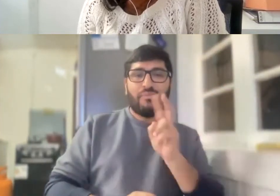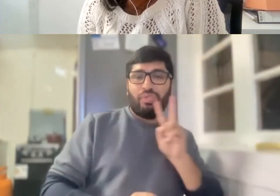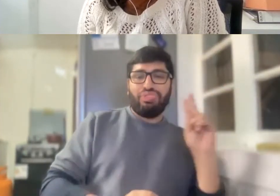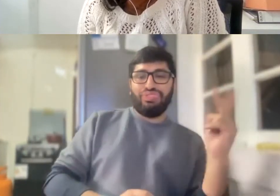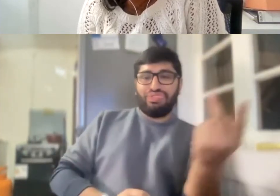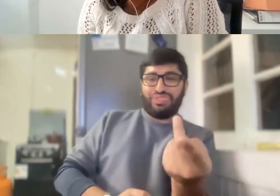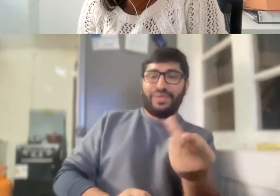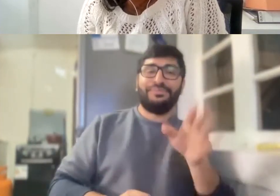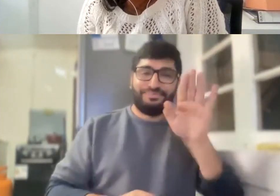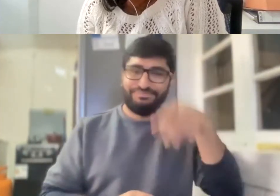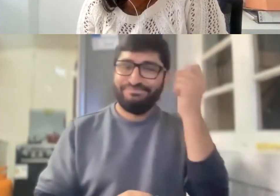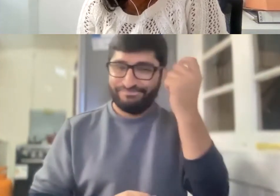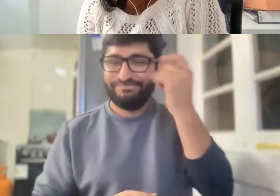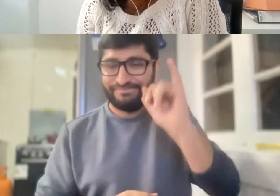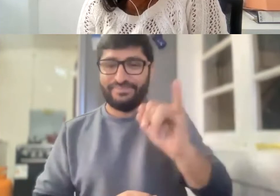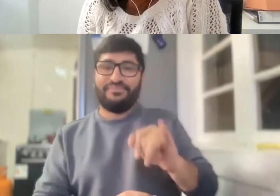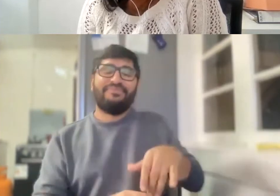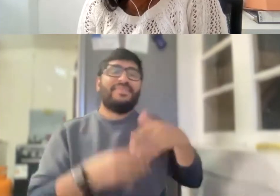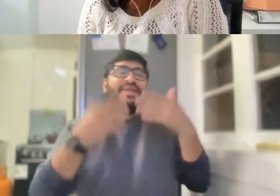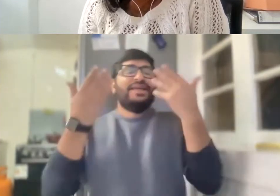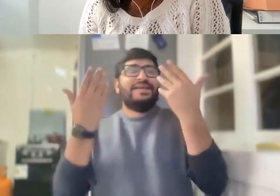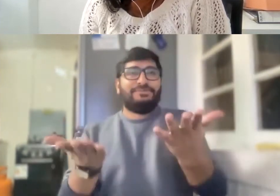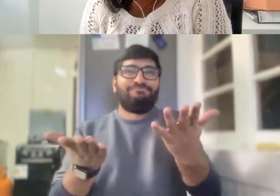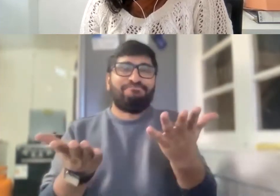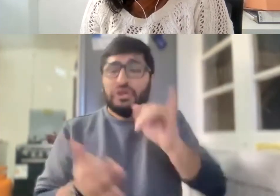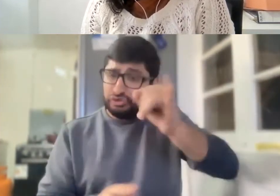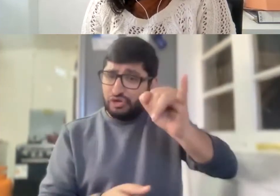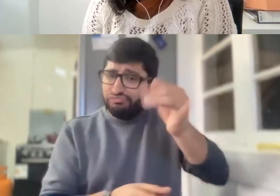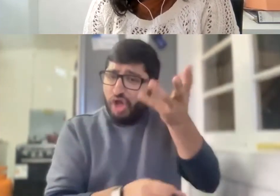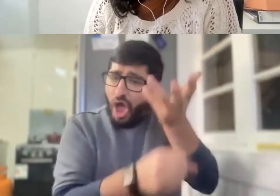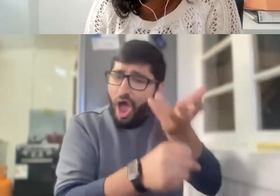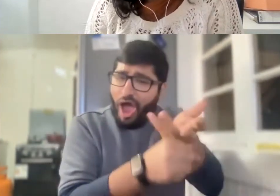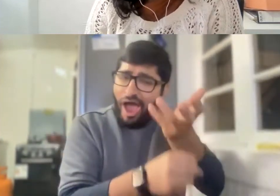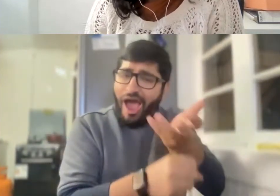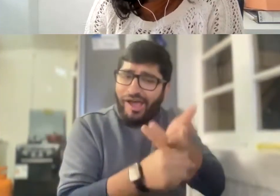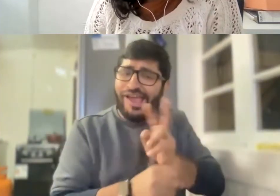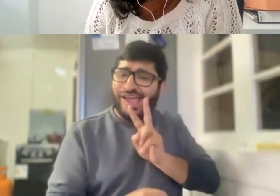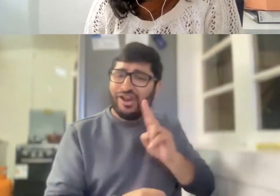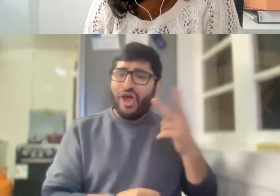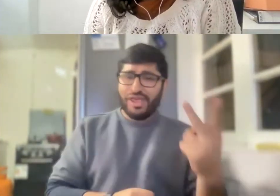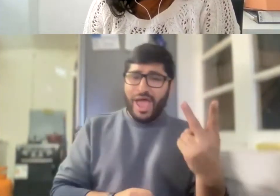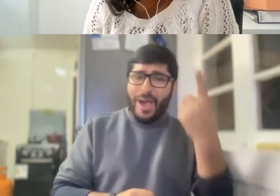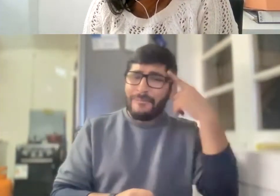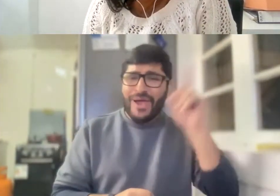Como la ironía, sí, la ironía. Como cambiar, como decía el Dolly, sí, me dice. Sí,